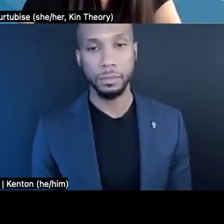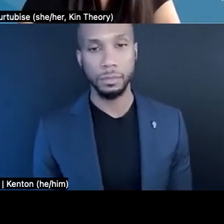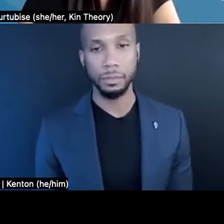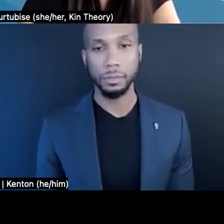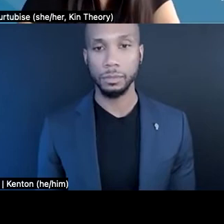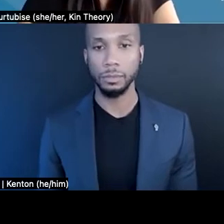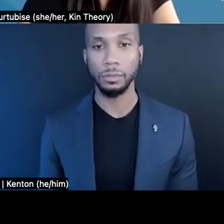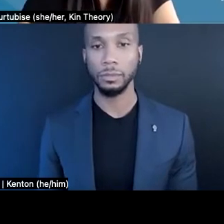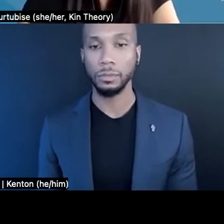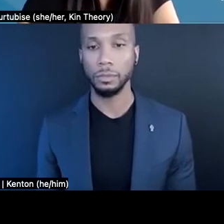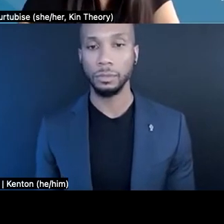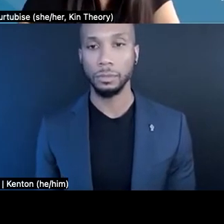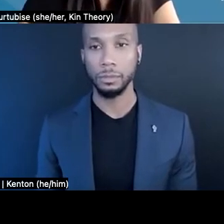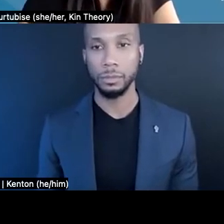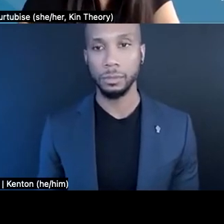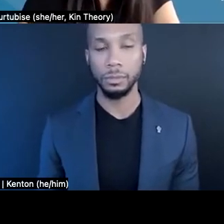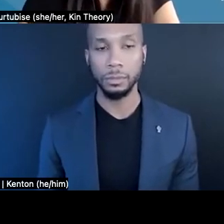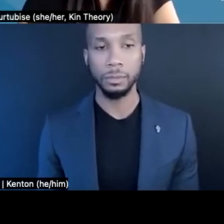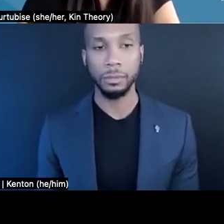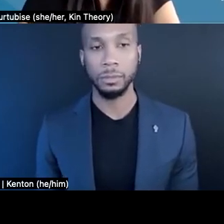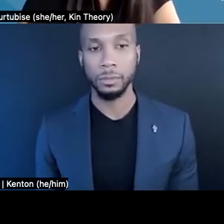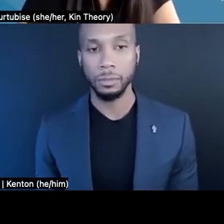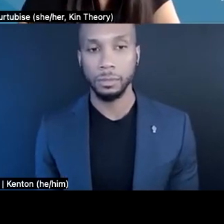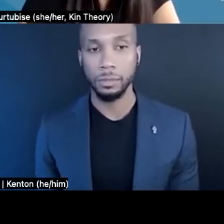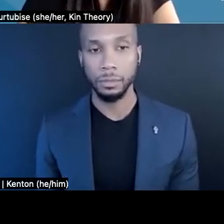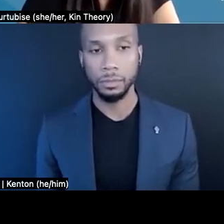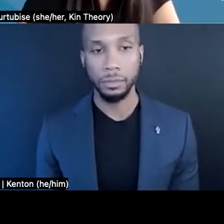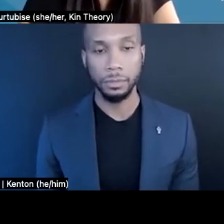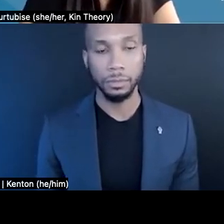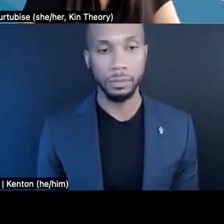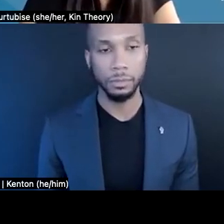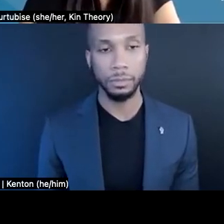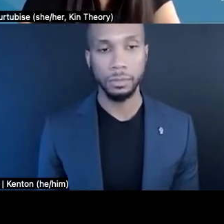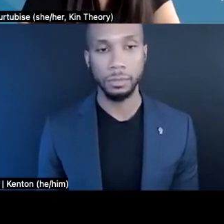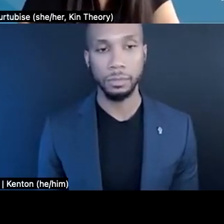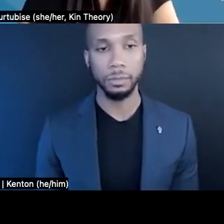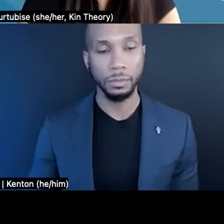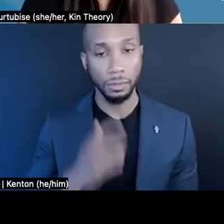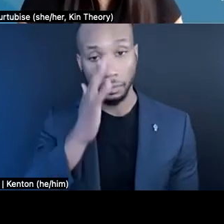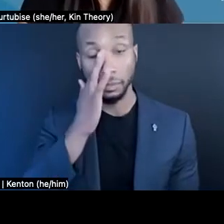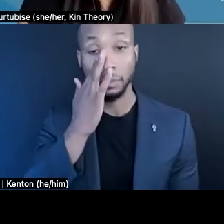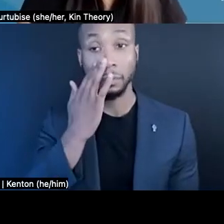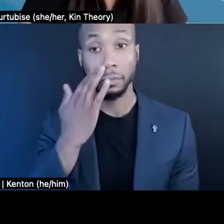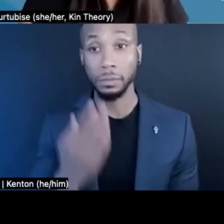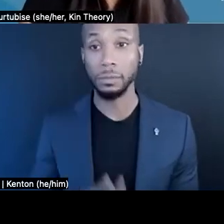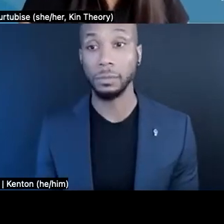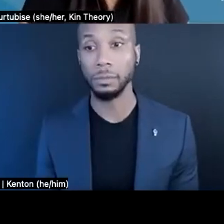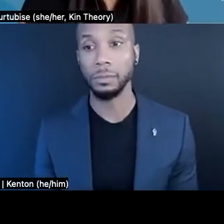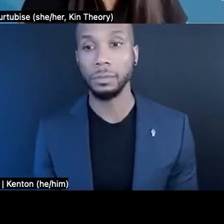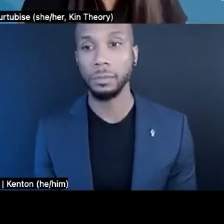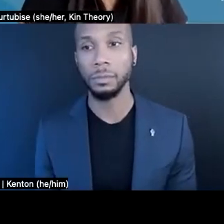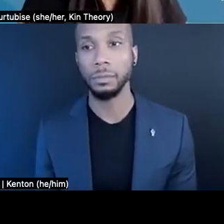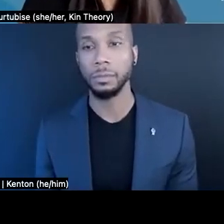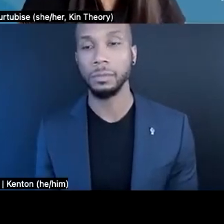¿Por qué es excelente trabajar con estas personas y por qué